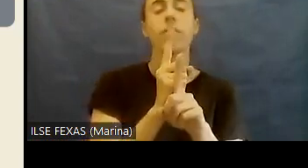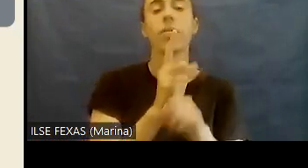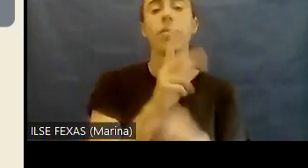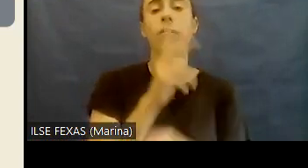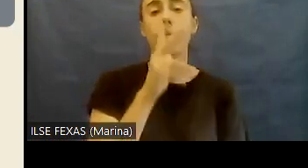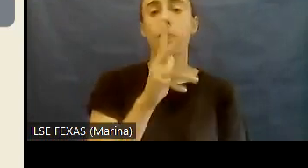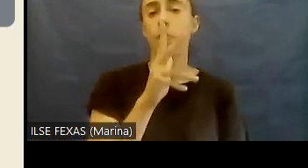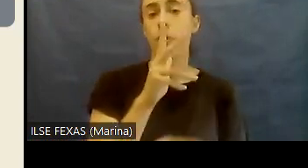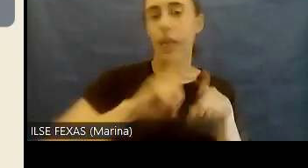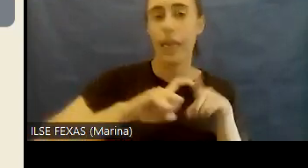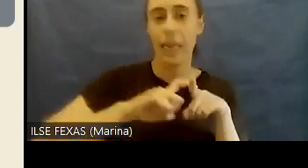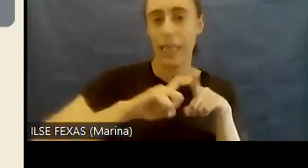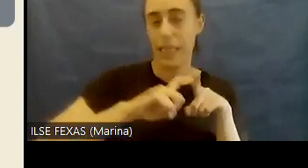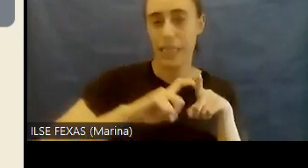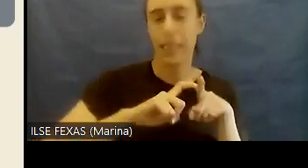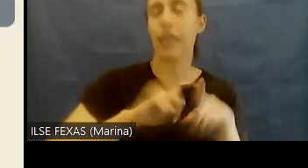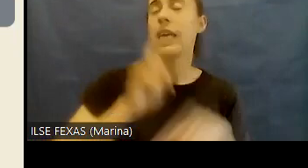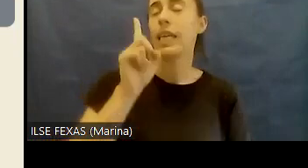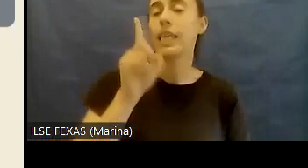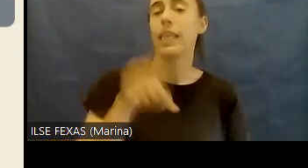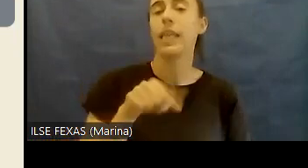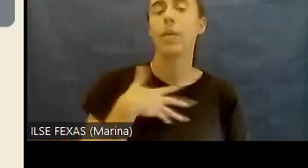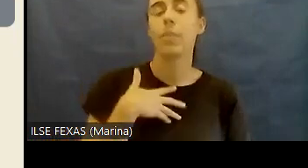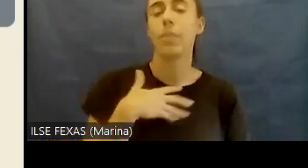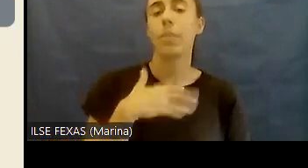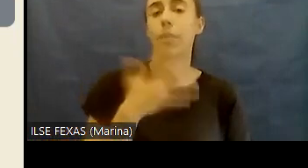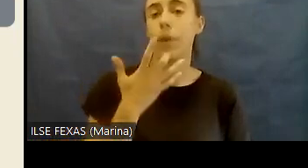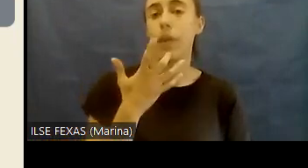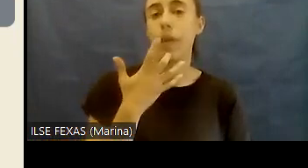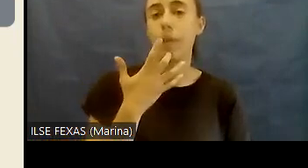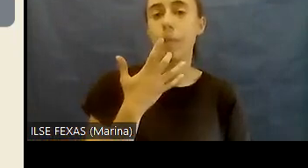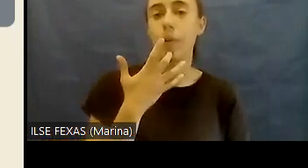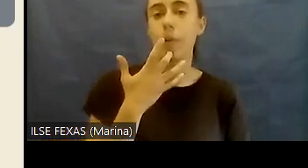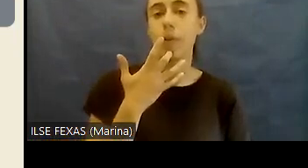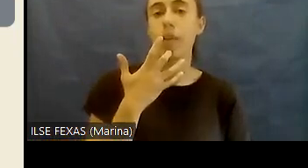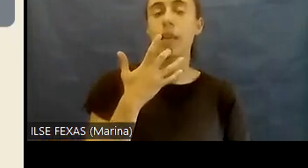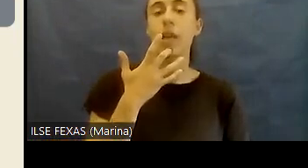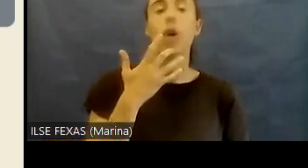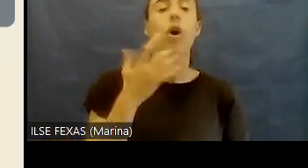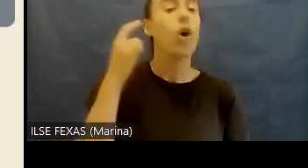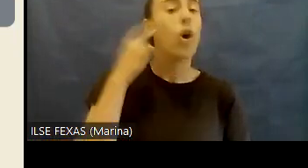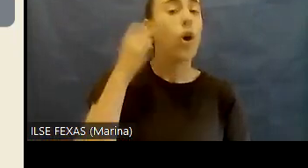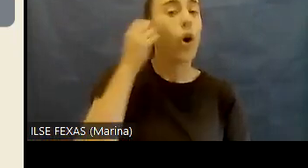Nano. Nos puede servir también, por ejemplo, en gingivitis, en periodontitis, en todas